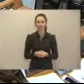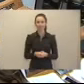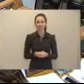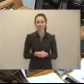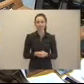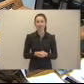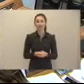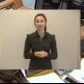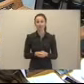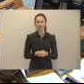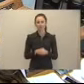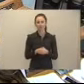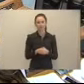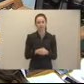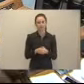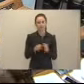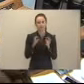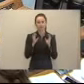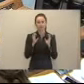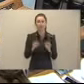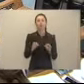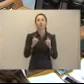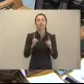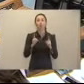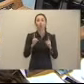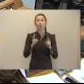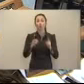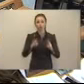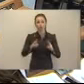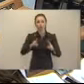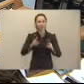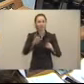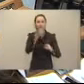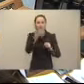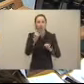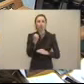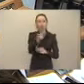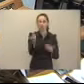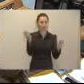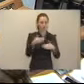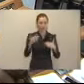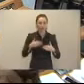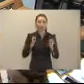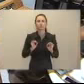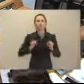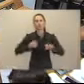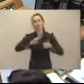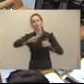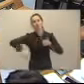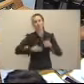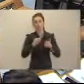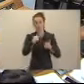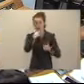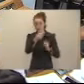Por eso lles digo que se non van respaldar as demás iniciativas que lles